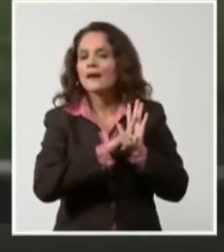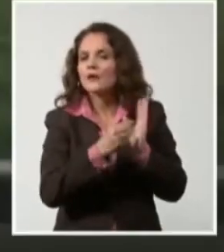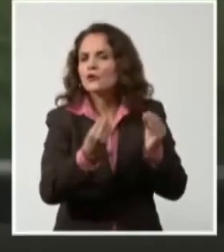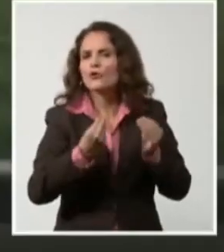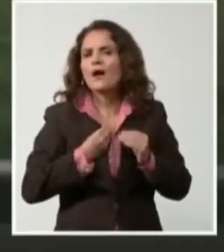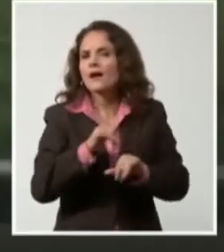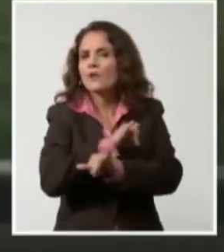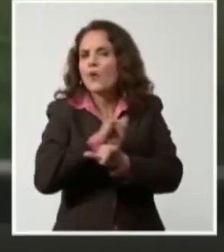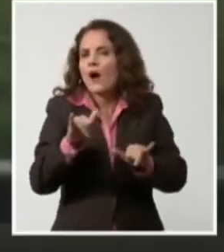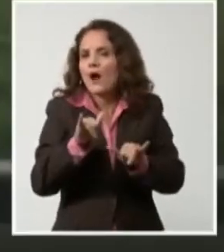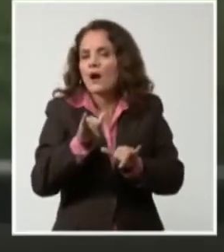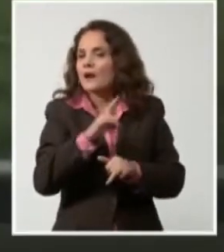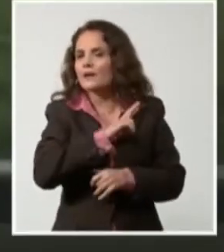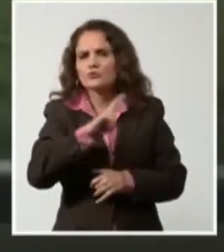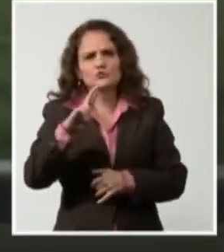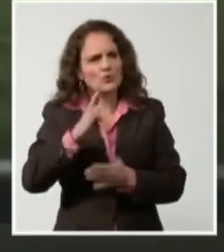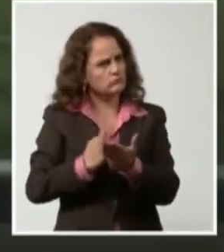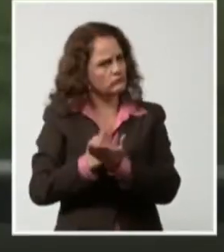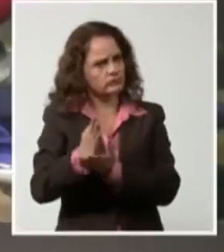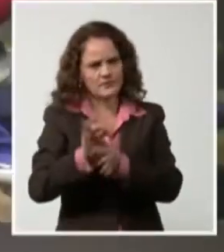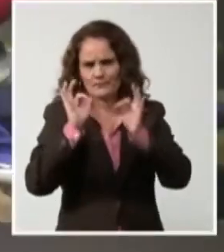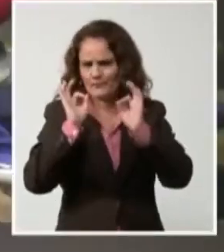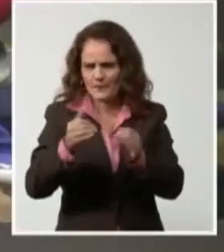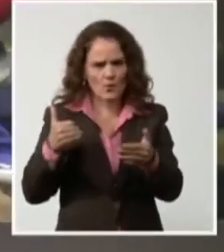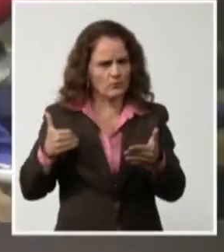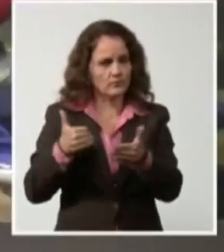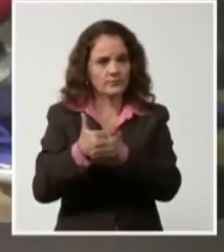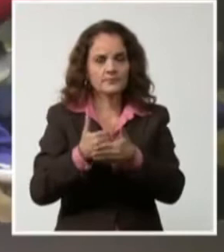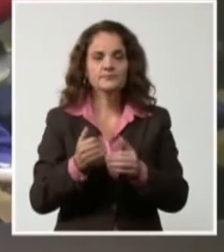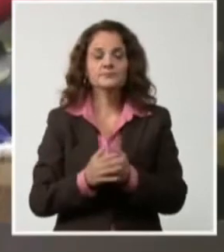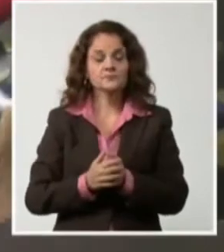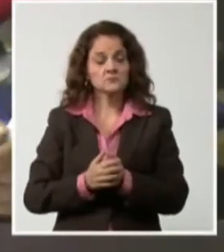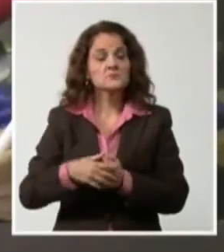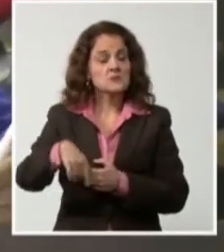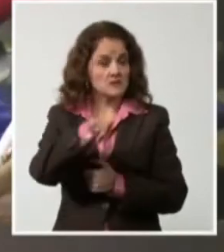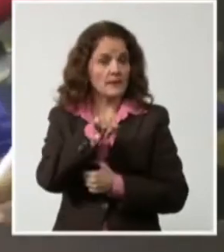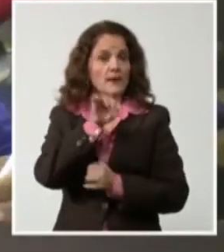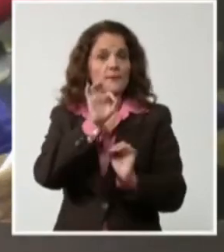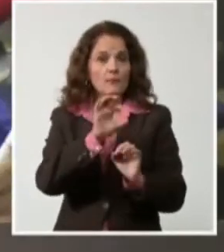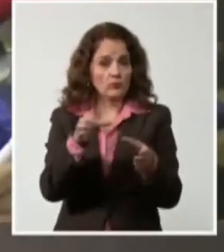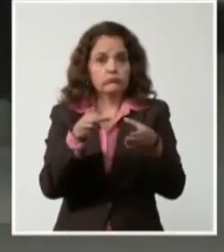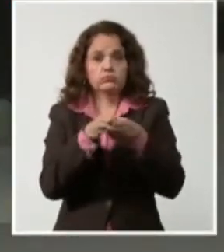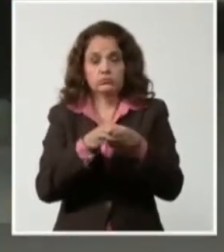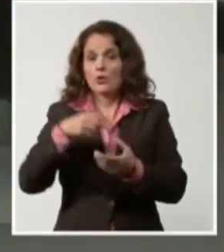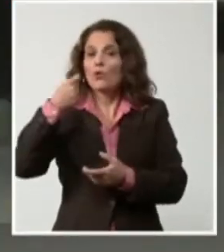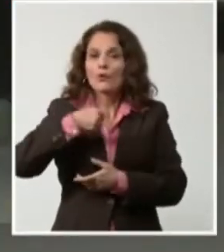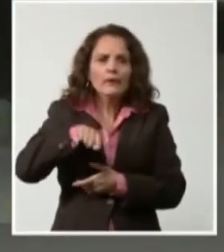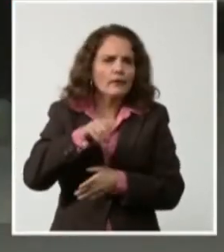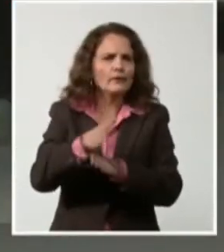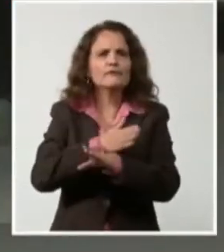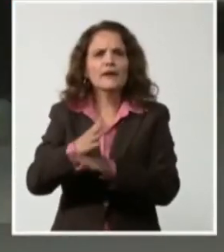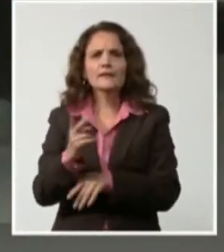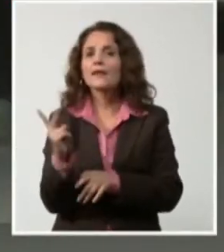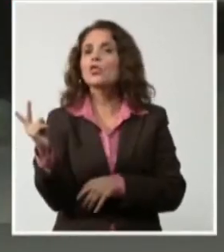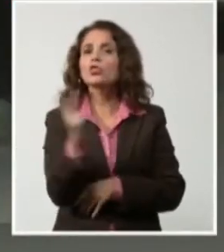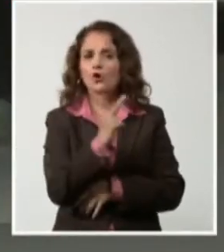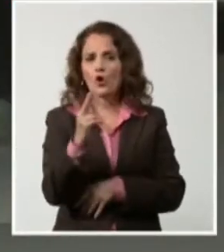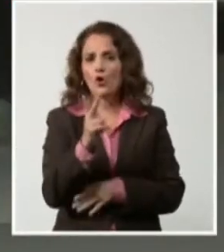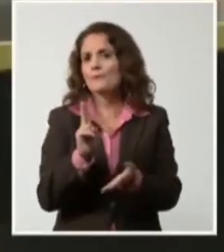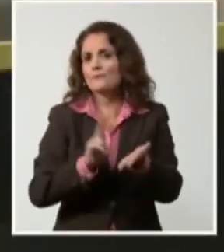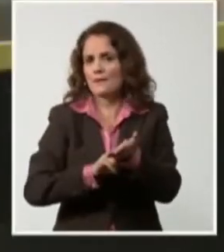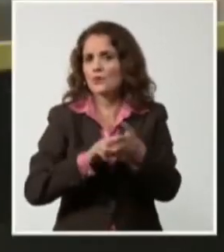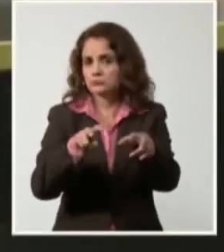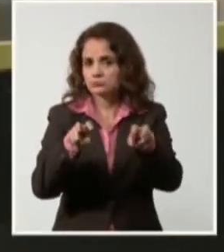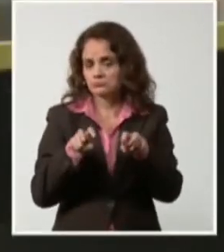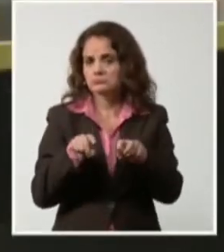De la Comisión de Asuntos Constitucionales y Jurídicos comparecieron por esta central provincia las diputadas Yalenis Bustamante Bombino